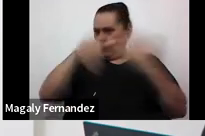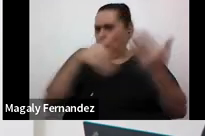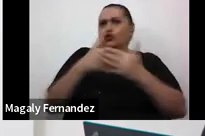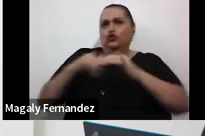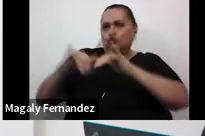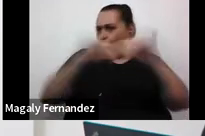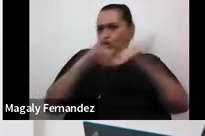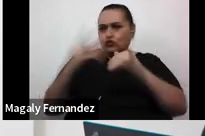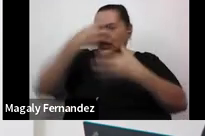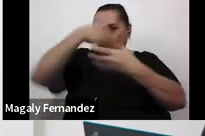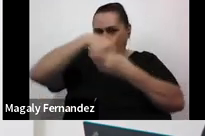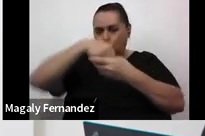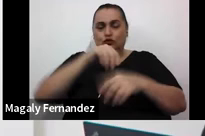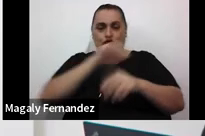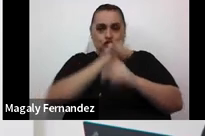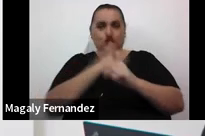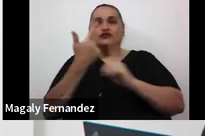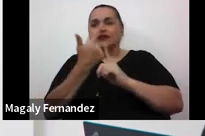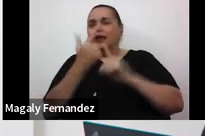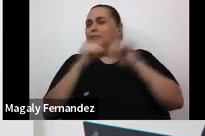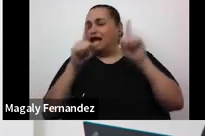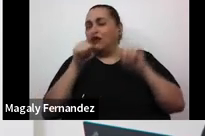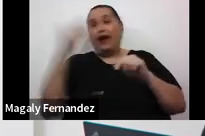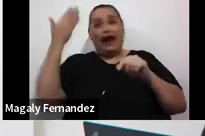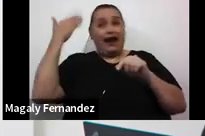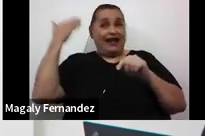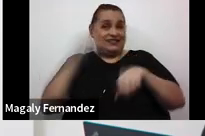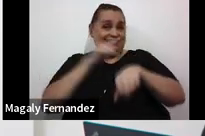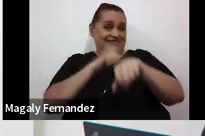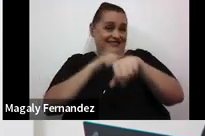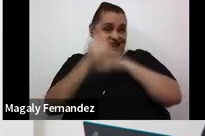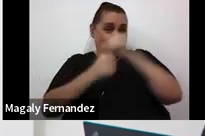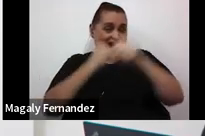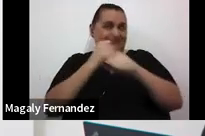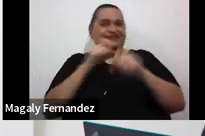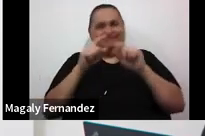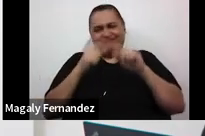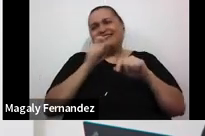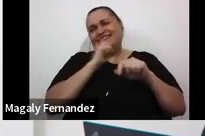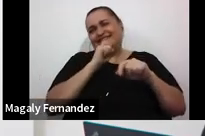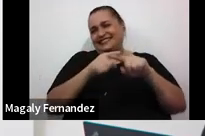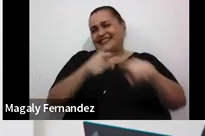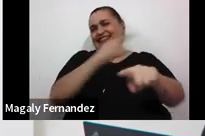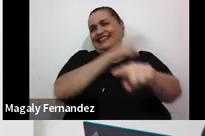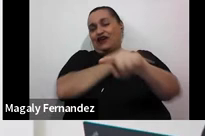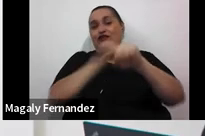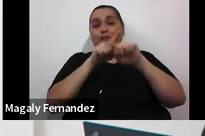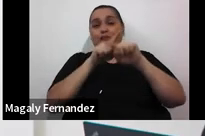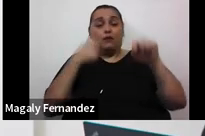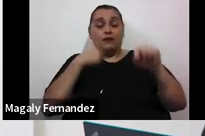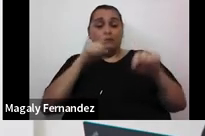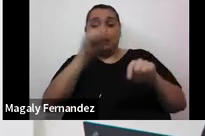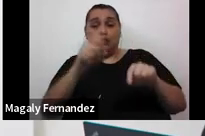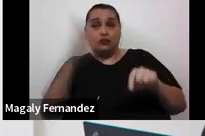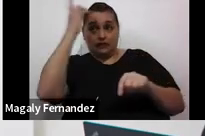ser incluidos en la sociedad pero todavía estábamos lejos En aquellos años Este pero mi pregunta también a Damaris Es que